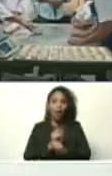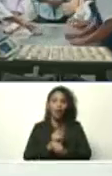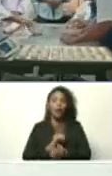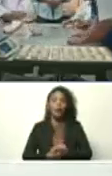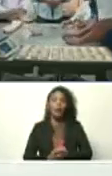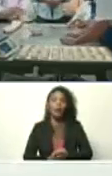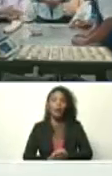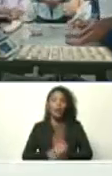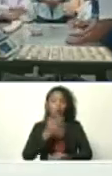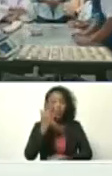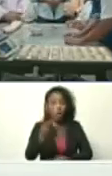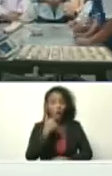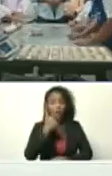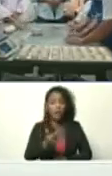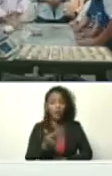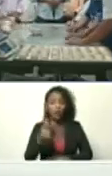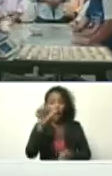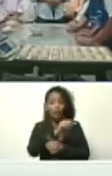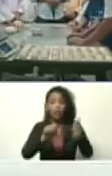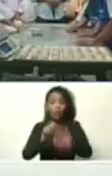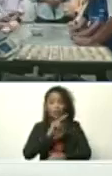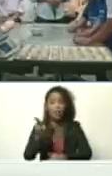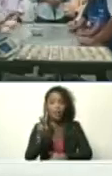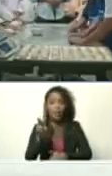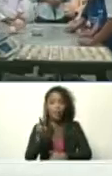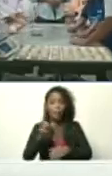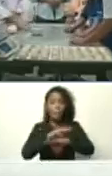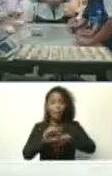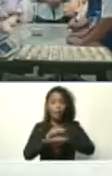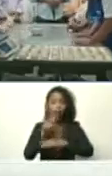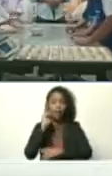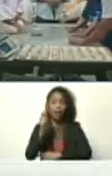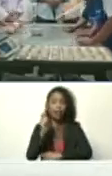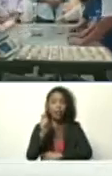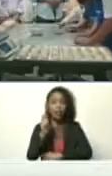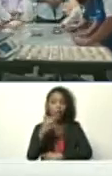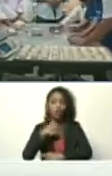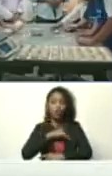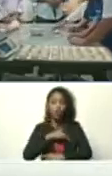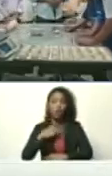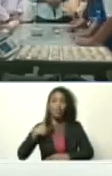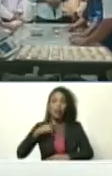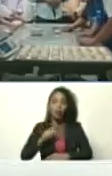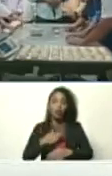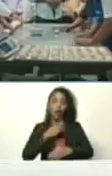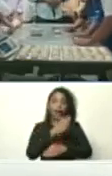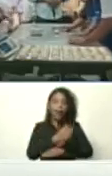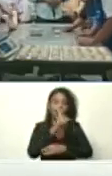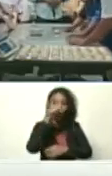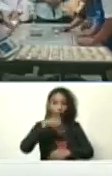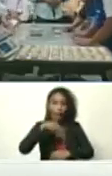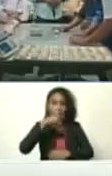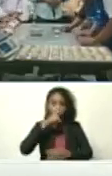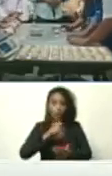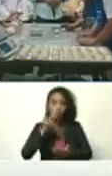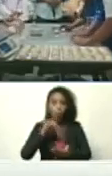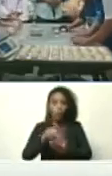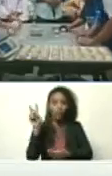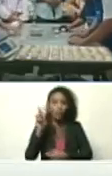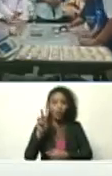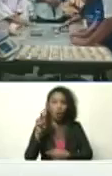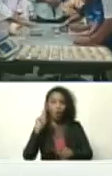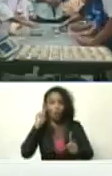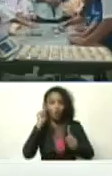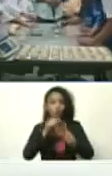dicho, y la vicepresidenta, ministra de Finanzas, tenemos que ir este año 2022 hacia la economía